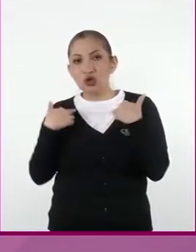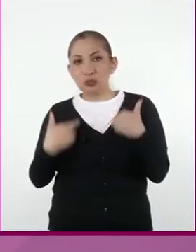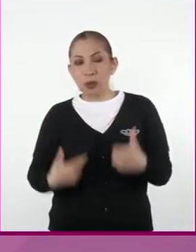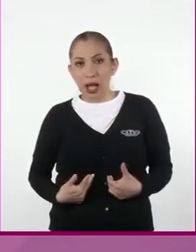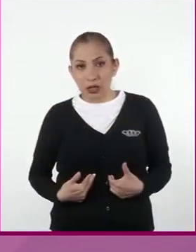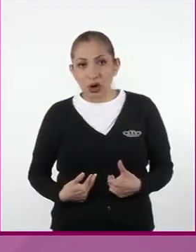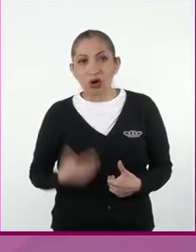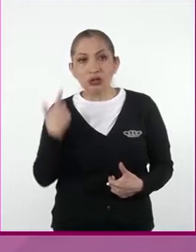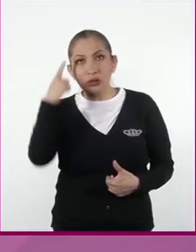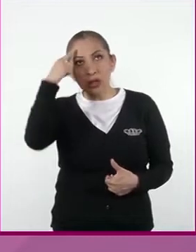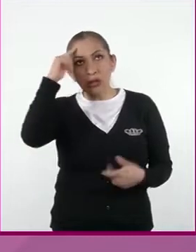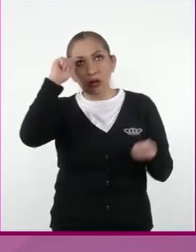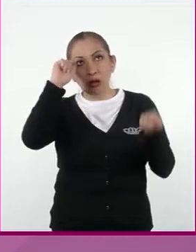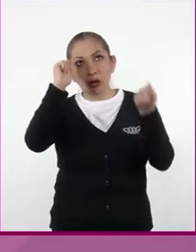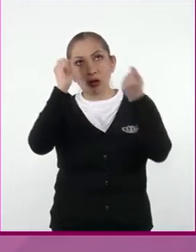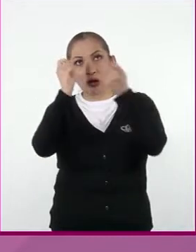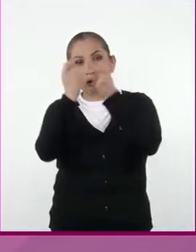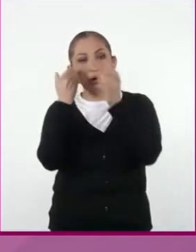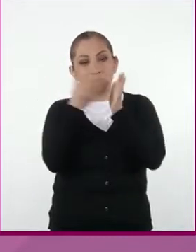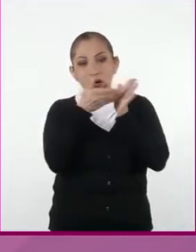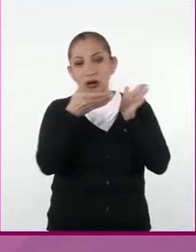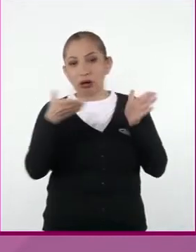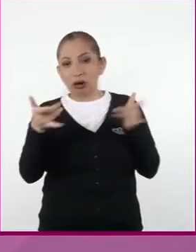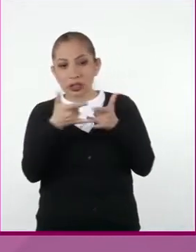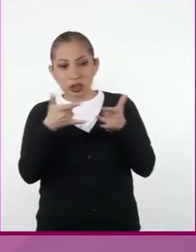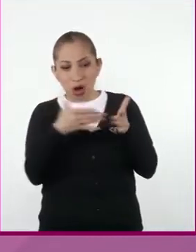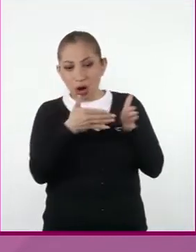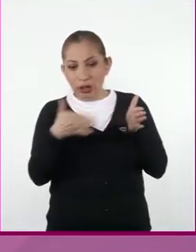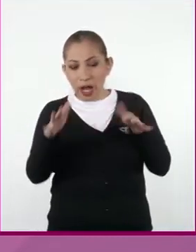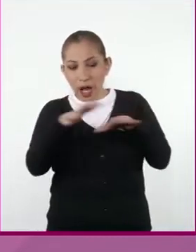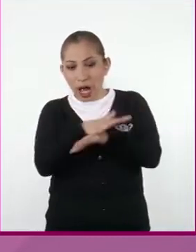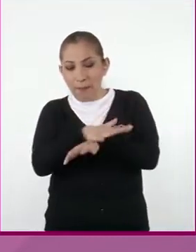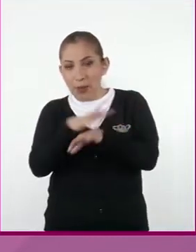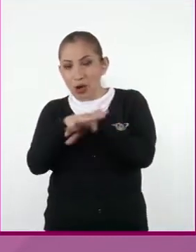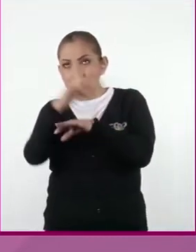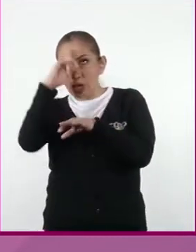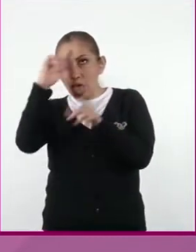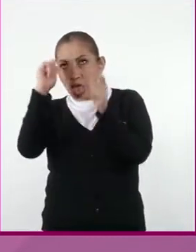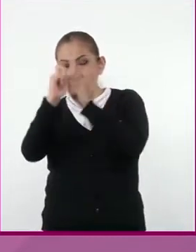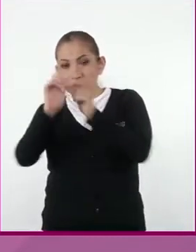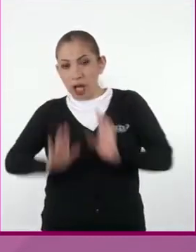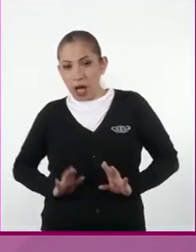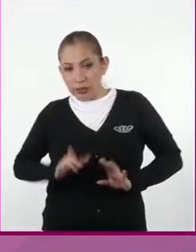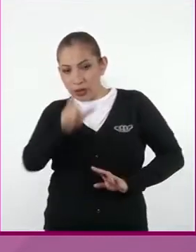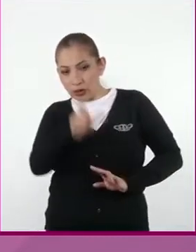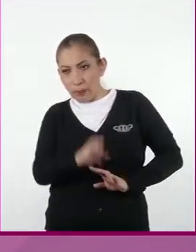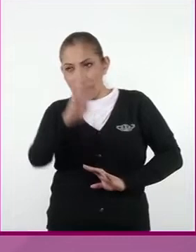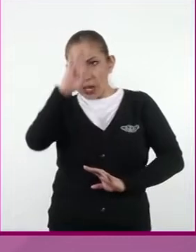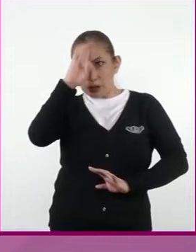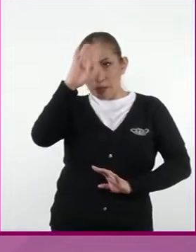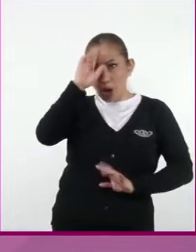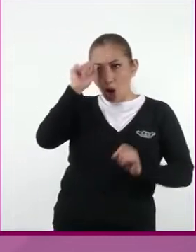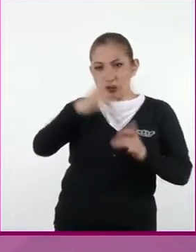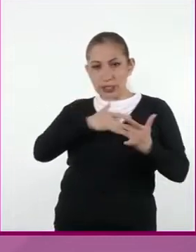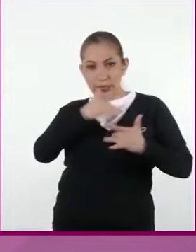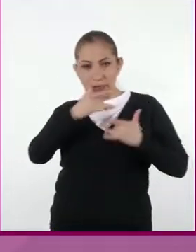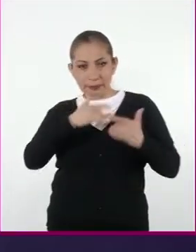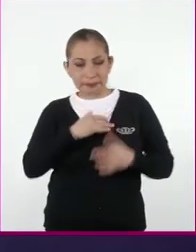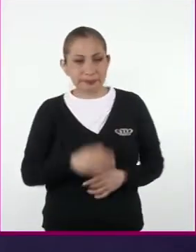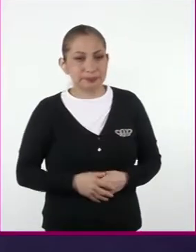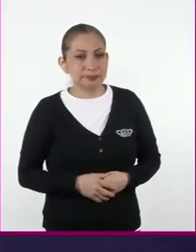humanos. Evolucionan durante el transcurso de la narración con cambios significativos en sus actitudes, pensamientos o